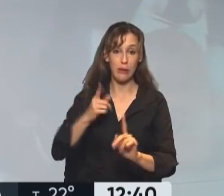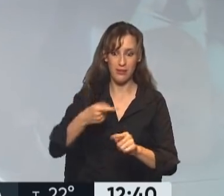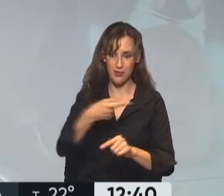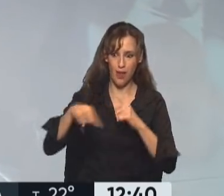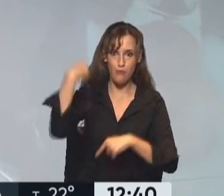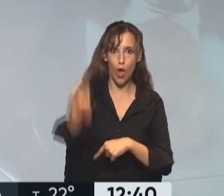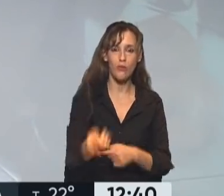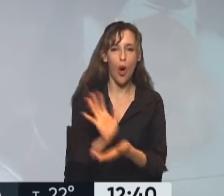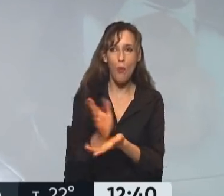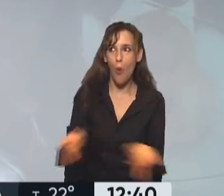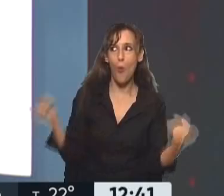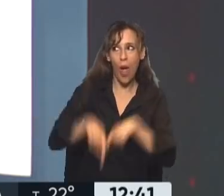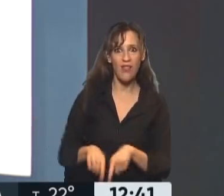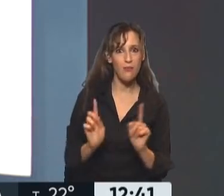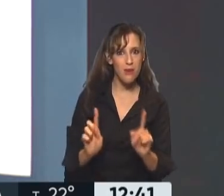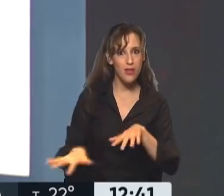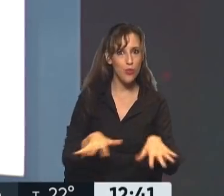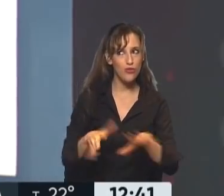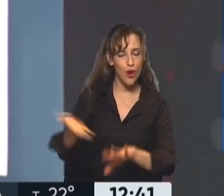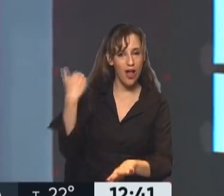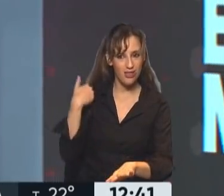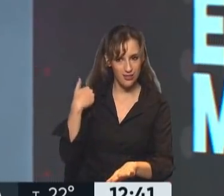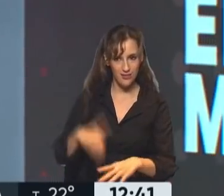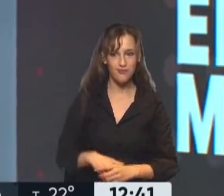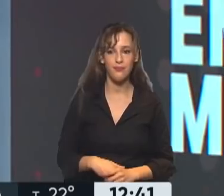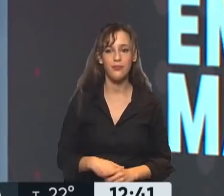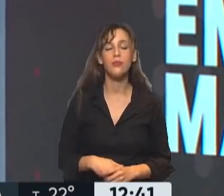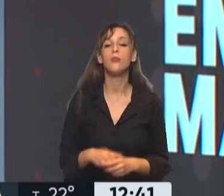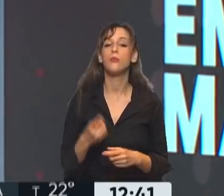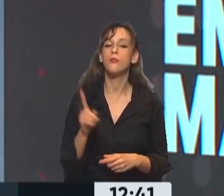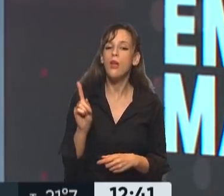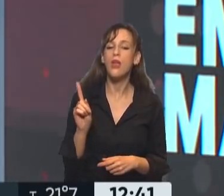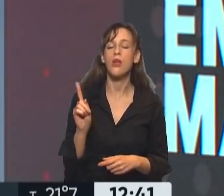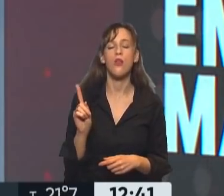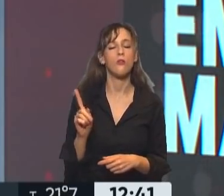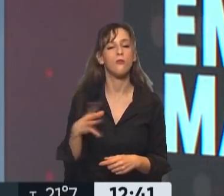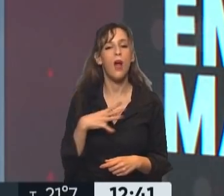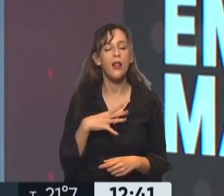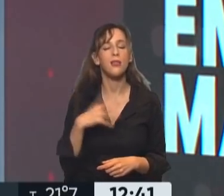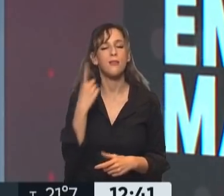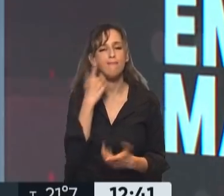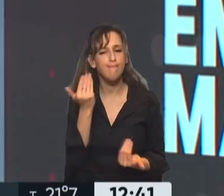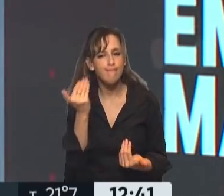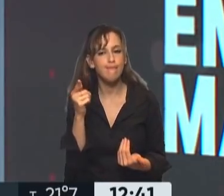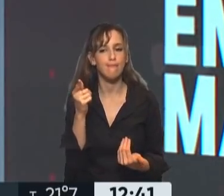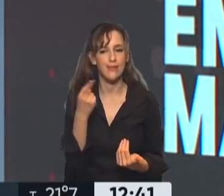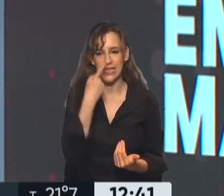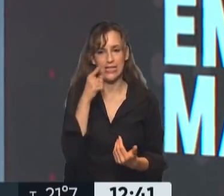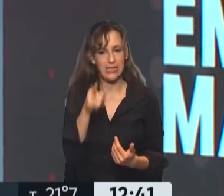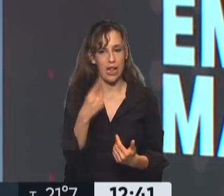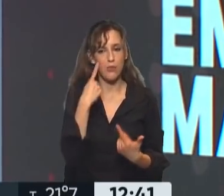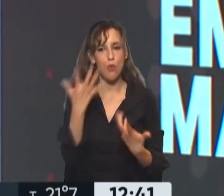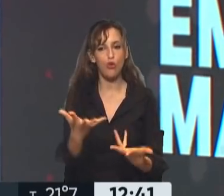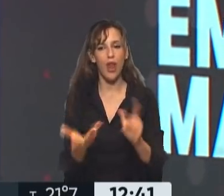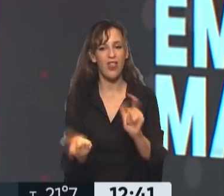que viene en la elección de segunda vuelta entre Emmanuel Macron y Marine Le Pen. Sin embargo, lo que no estamos viendo, y que me parece que es interesante para marcar la